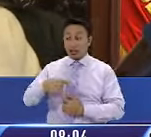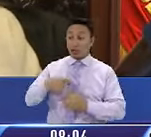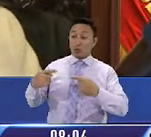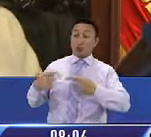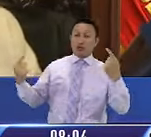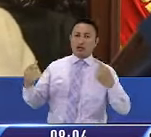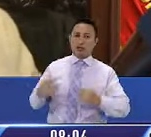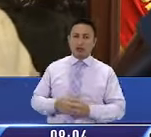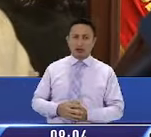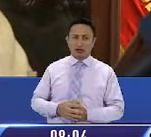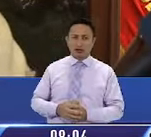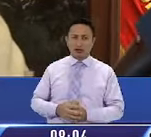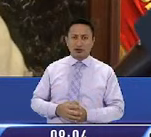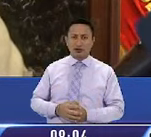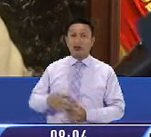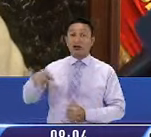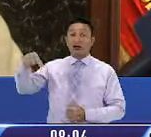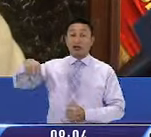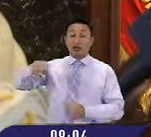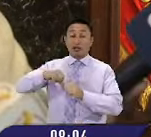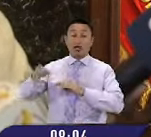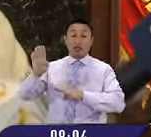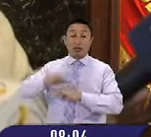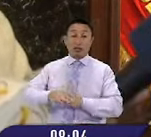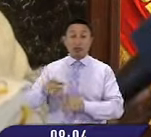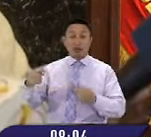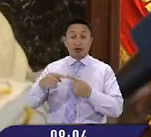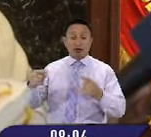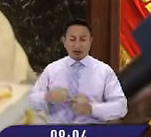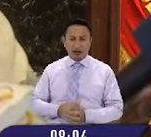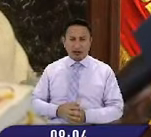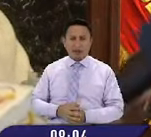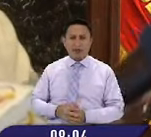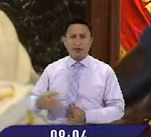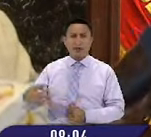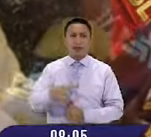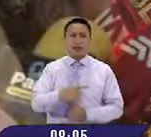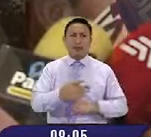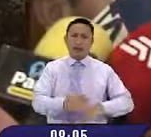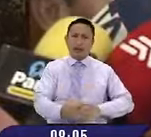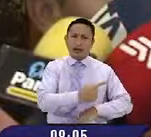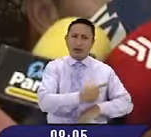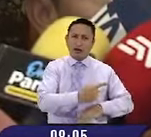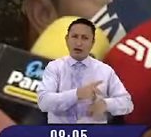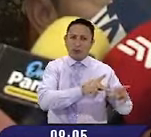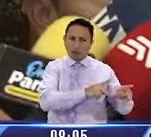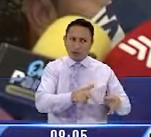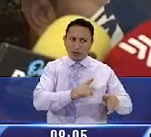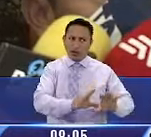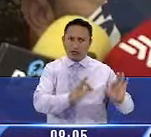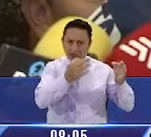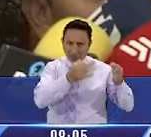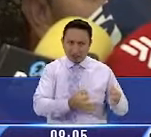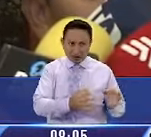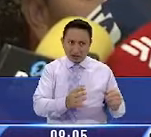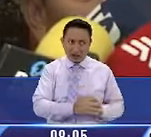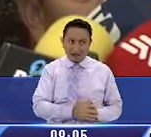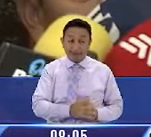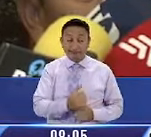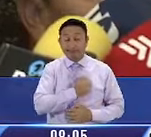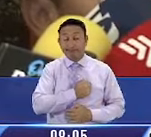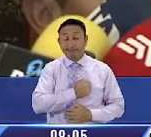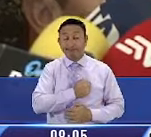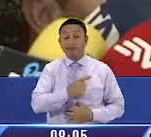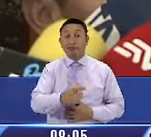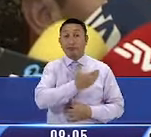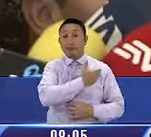adversario, el cuco, para desviar la atención de promesas incumplidas. Lamentablemente, el presidente de la República mira